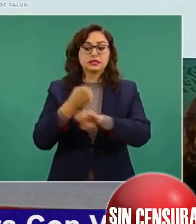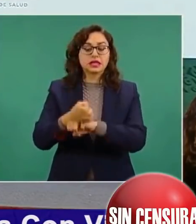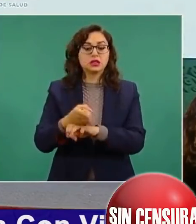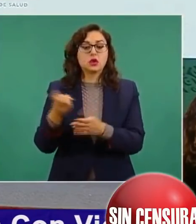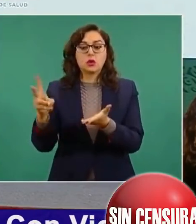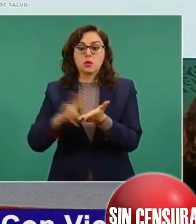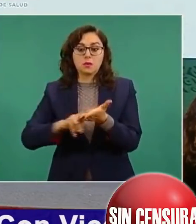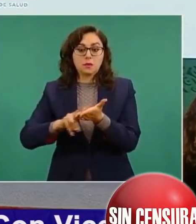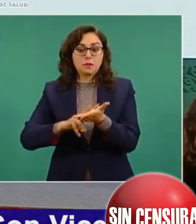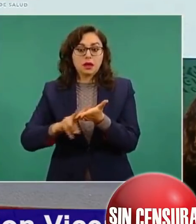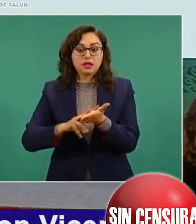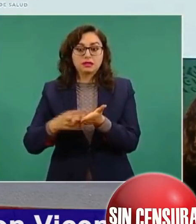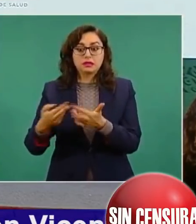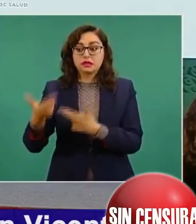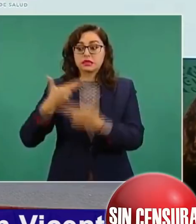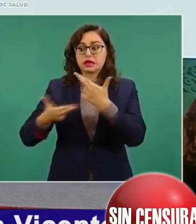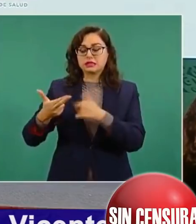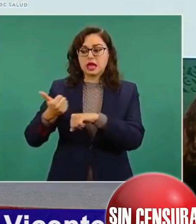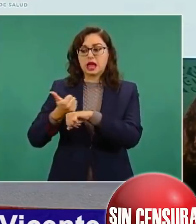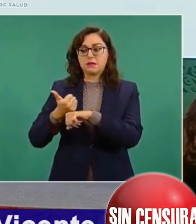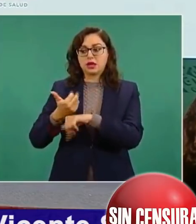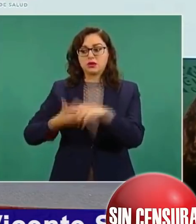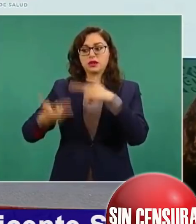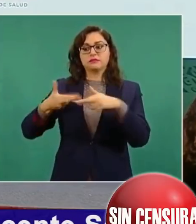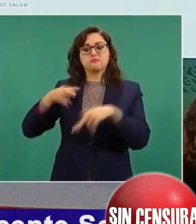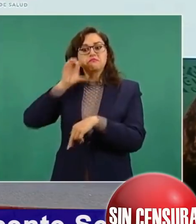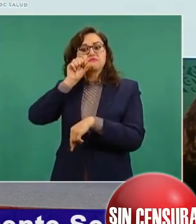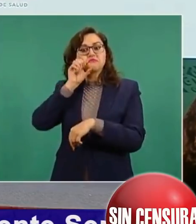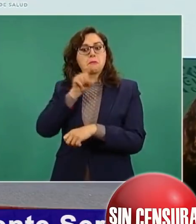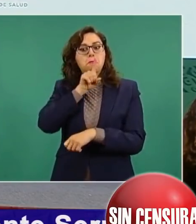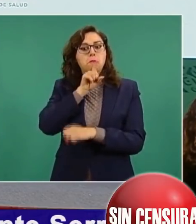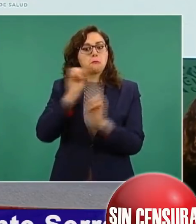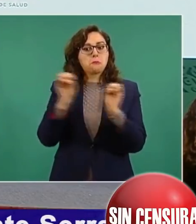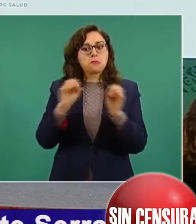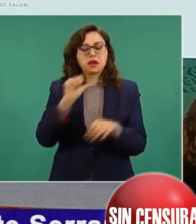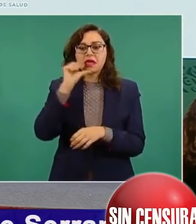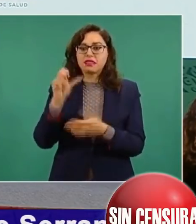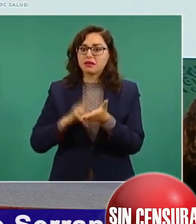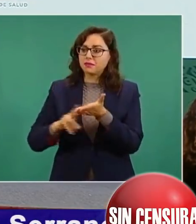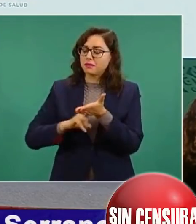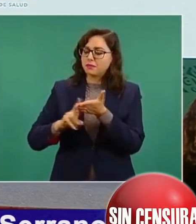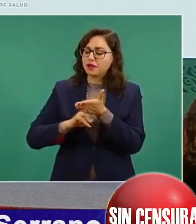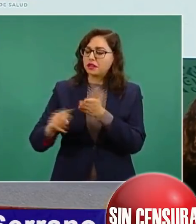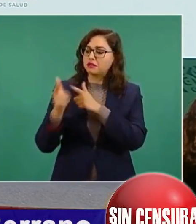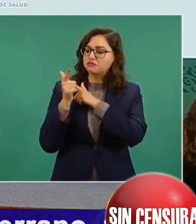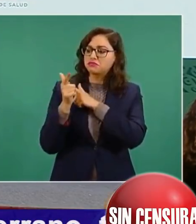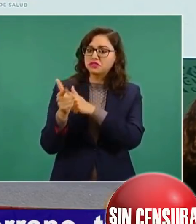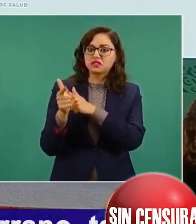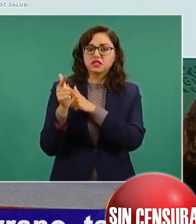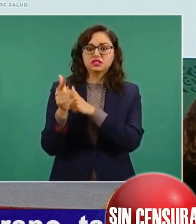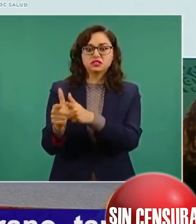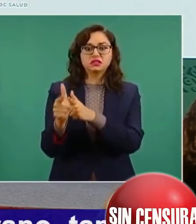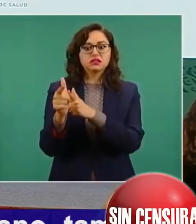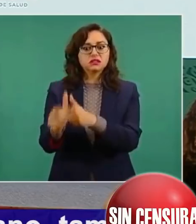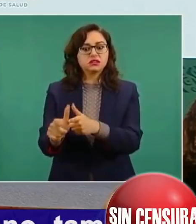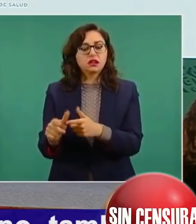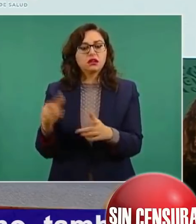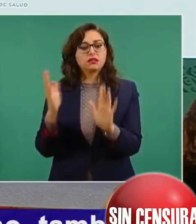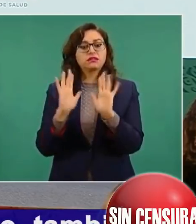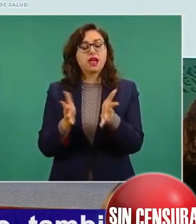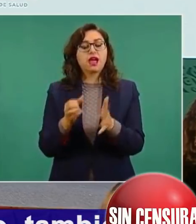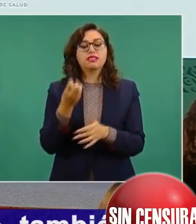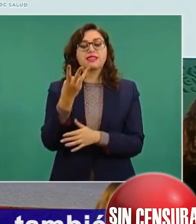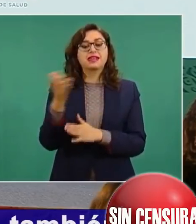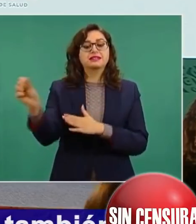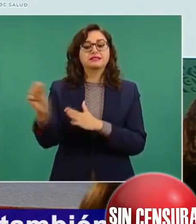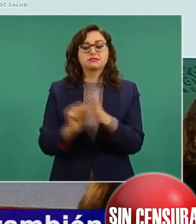tenido reversa del semáforo verde y se mantiene en un control muy estable desde hace 3 meses. Y